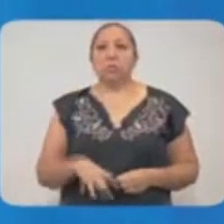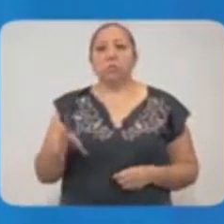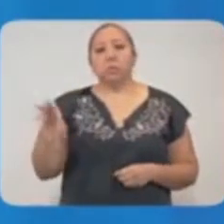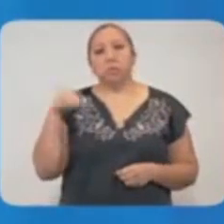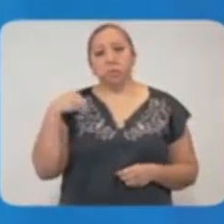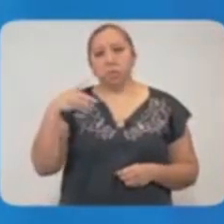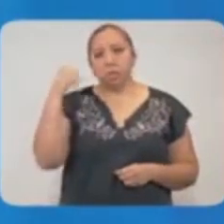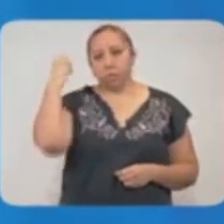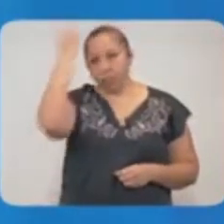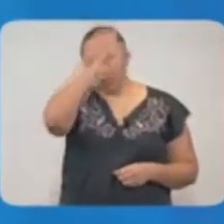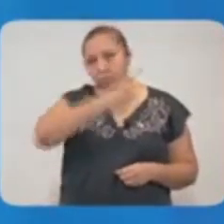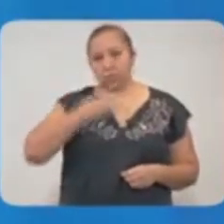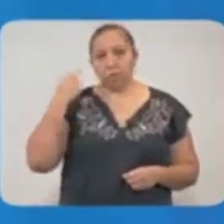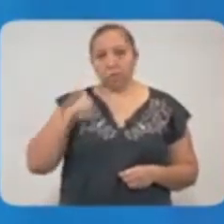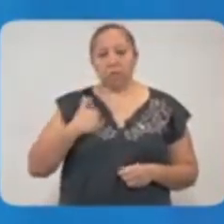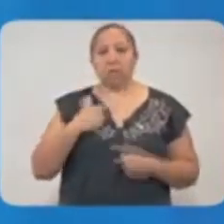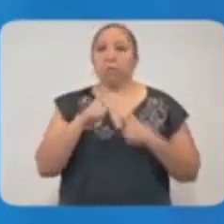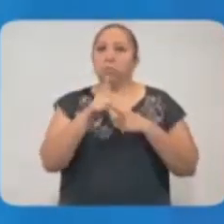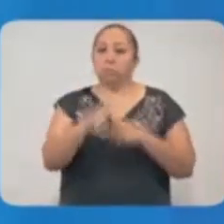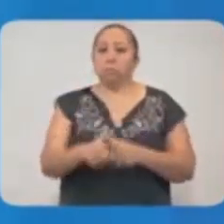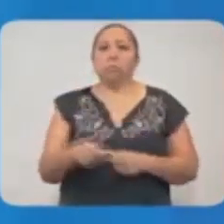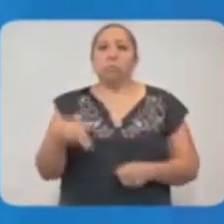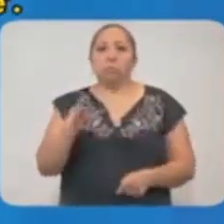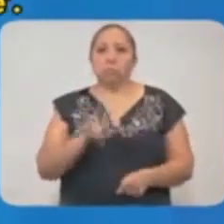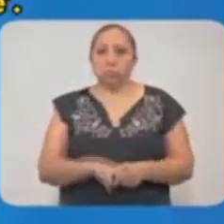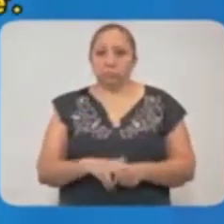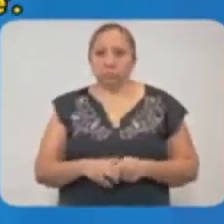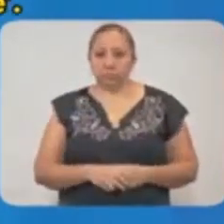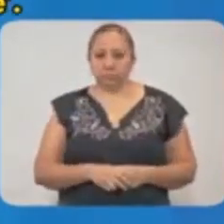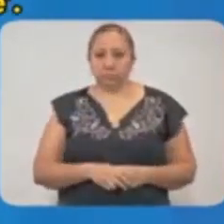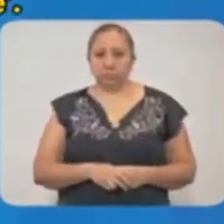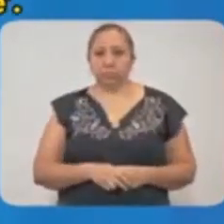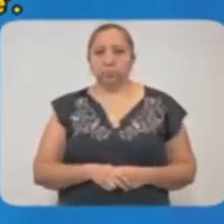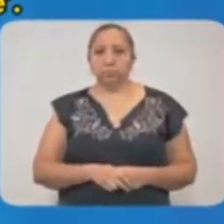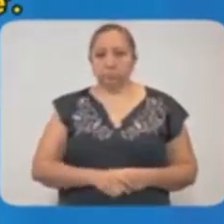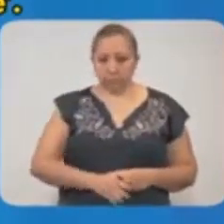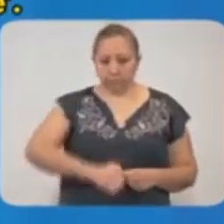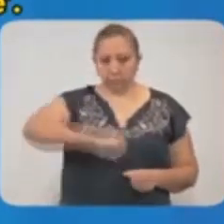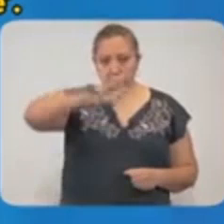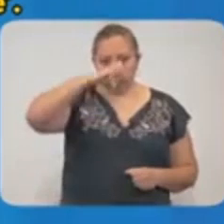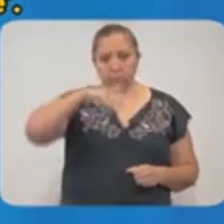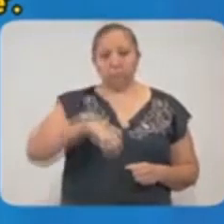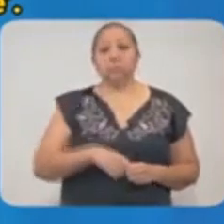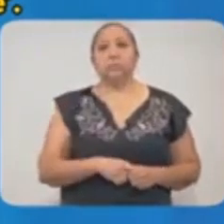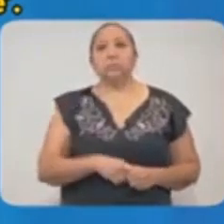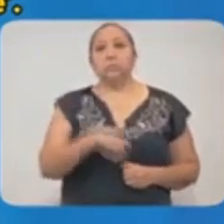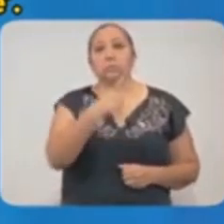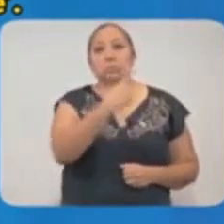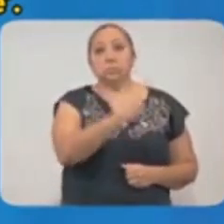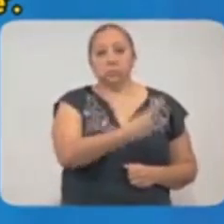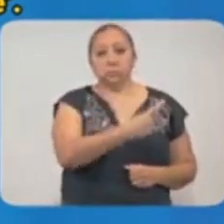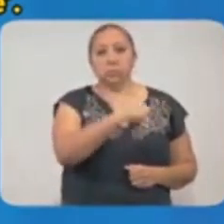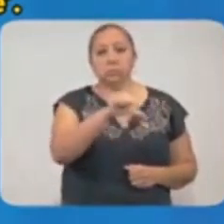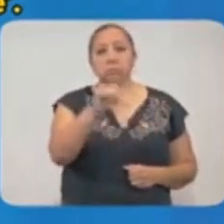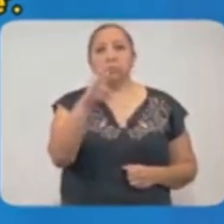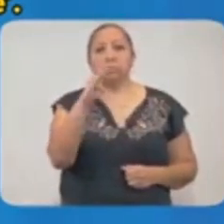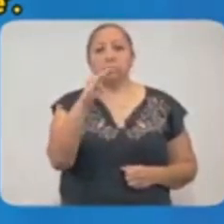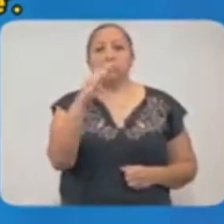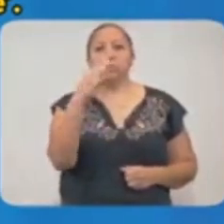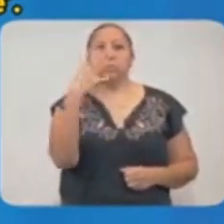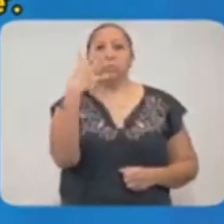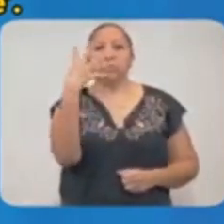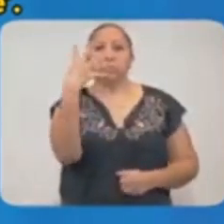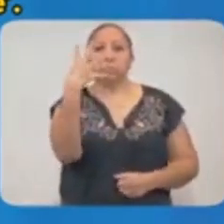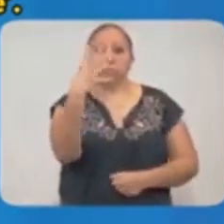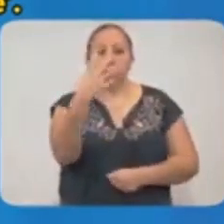diagnosticada en Canadá continúa hospitalizada. El rango de edad de los casos confirmados es de 1 a 94 años.